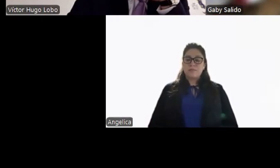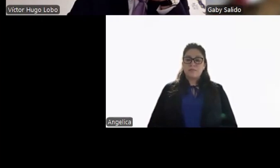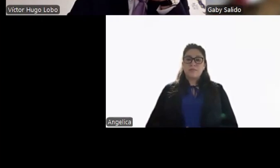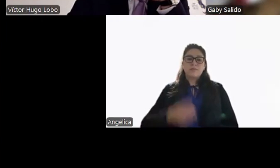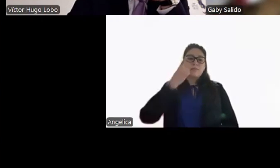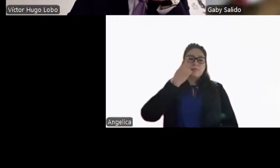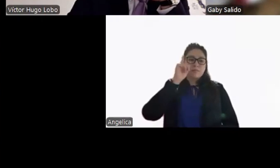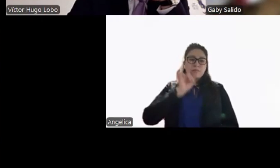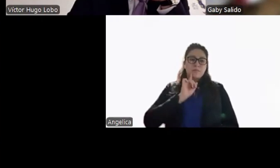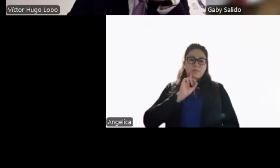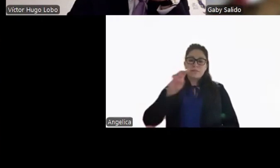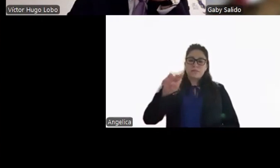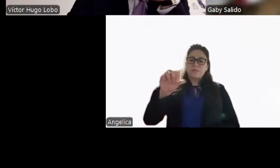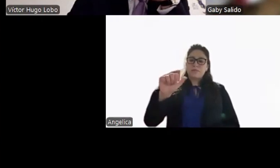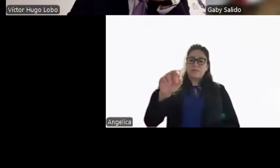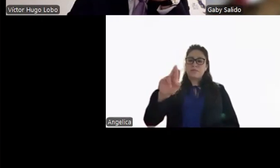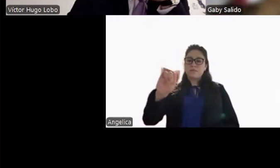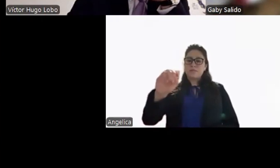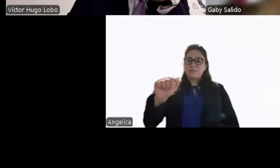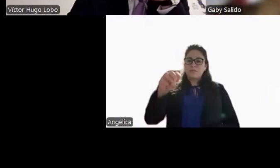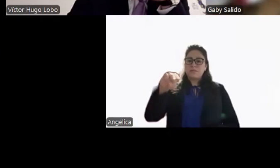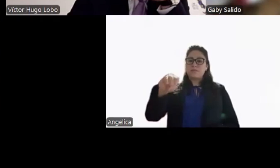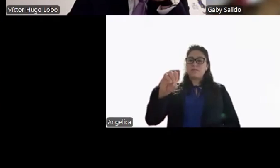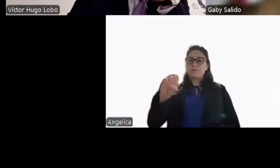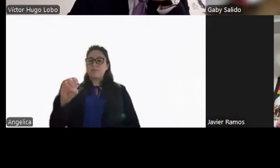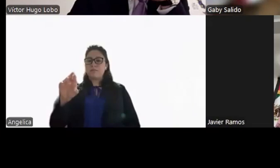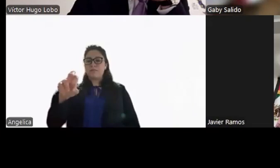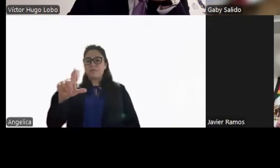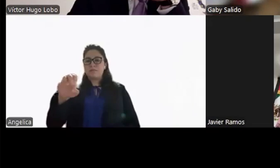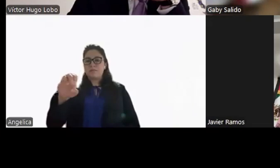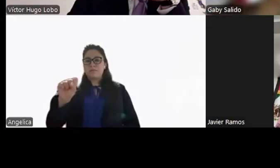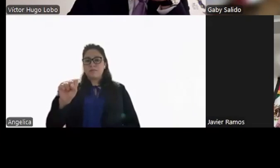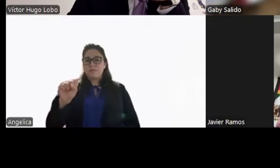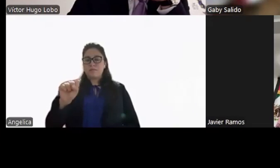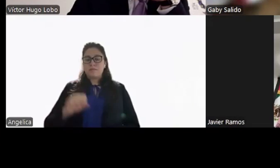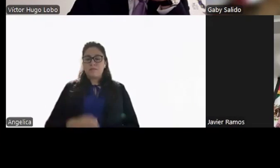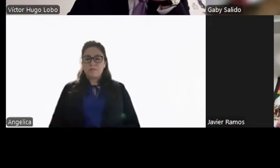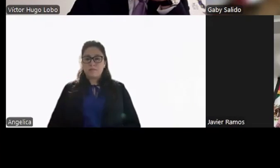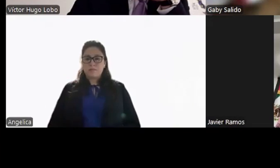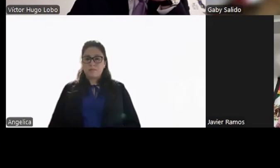Diputada María Guadalupe Morales Rubio.